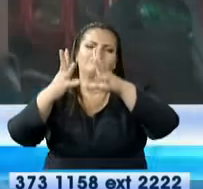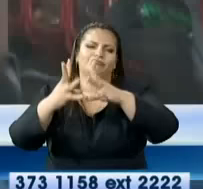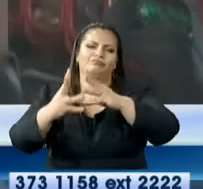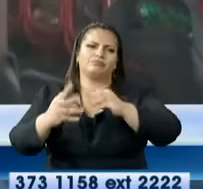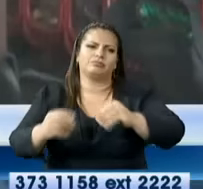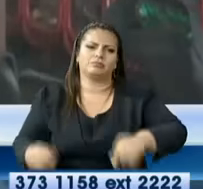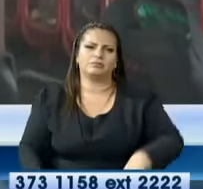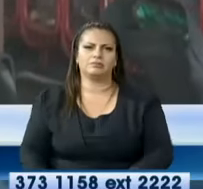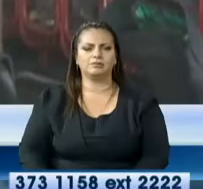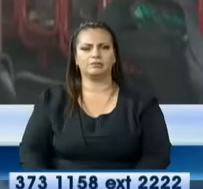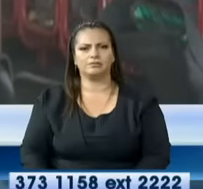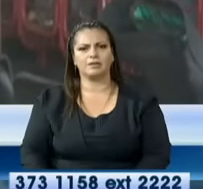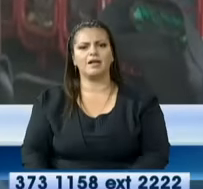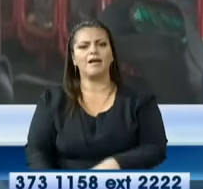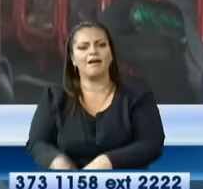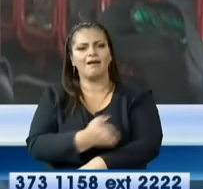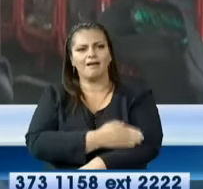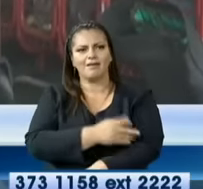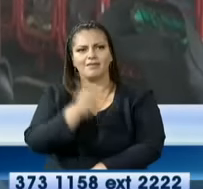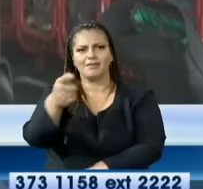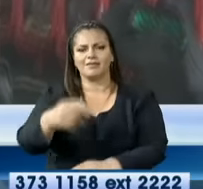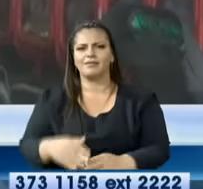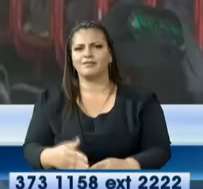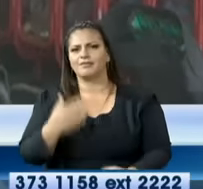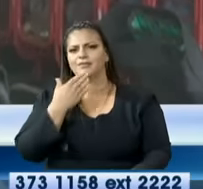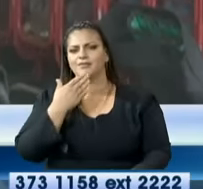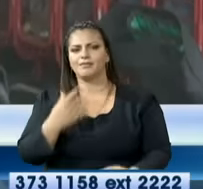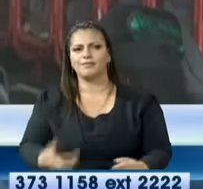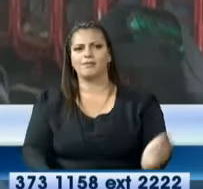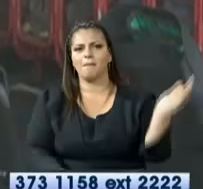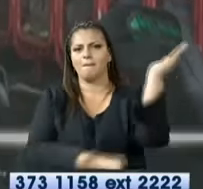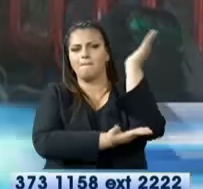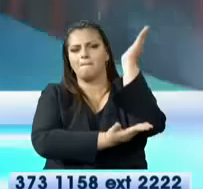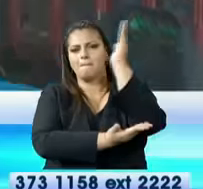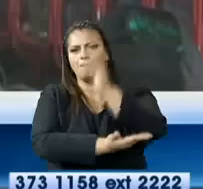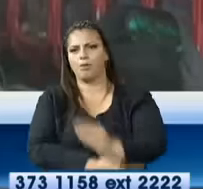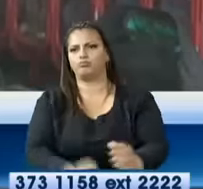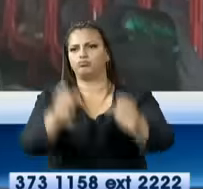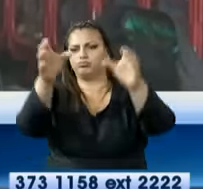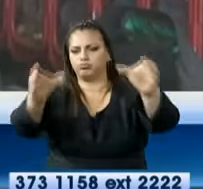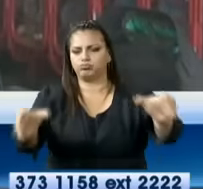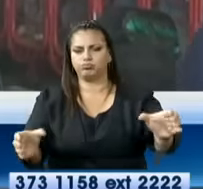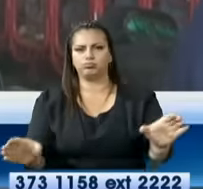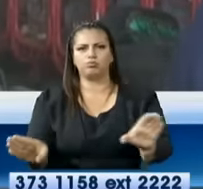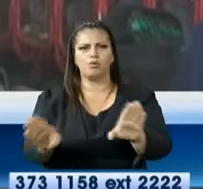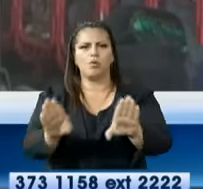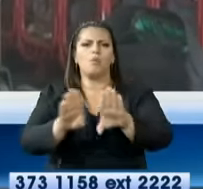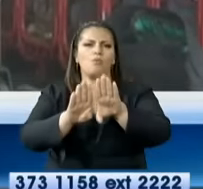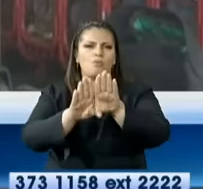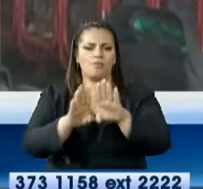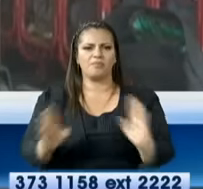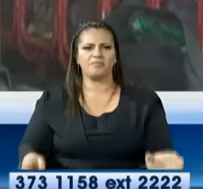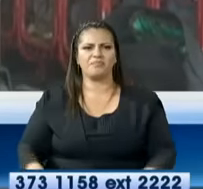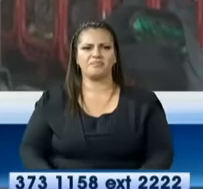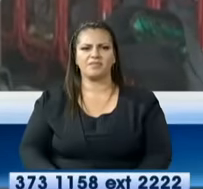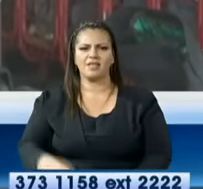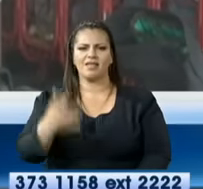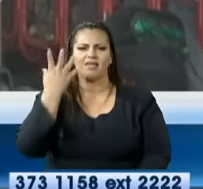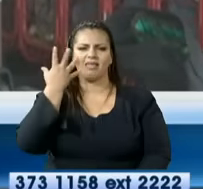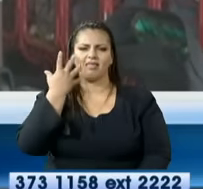de construcción mixta, más que todo madera, una madera muy antigua que siempre ha venido